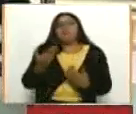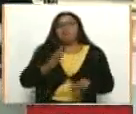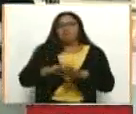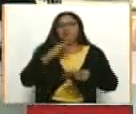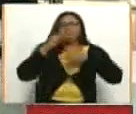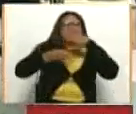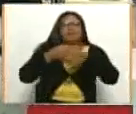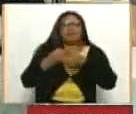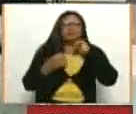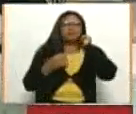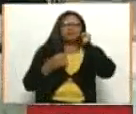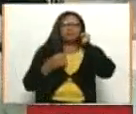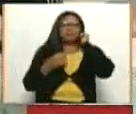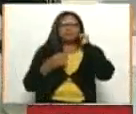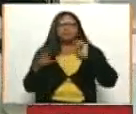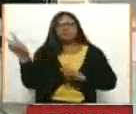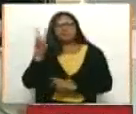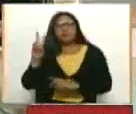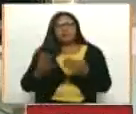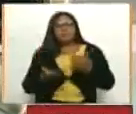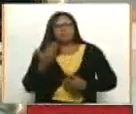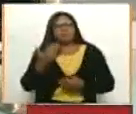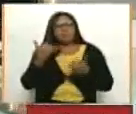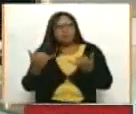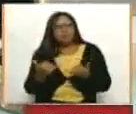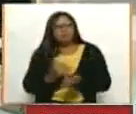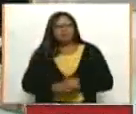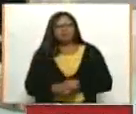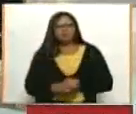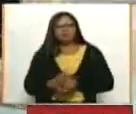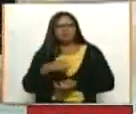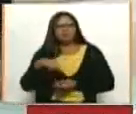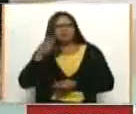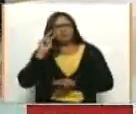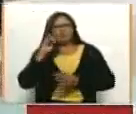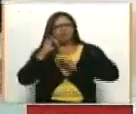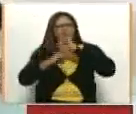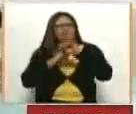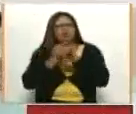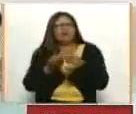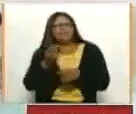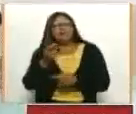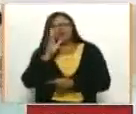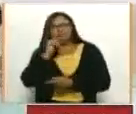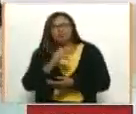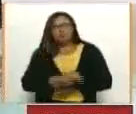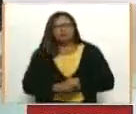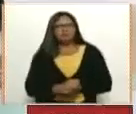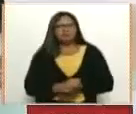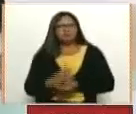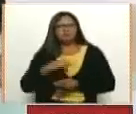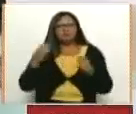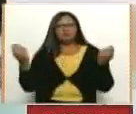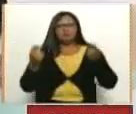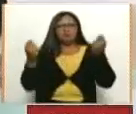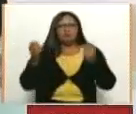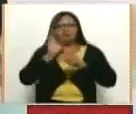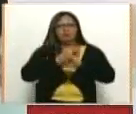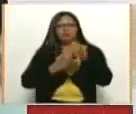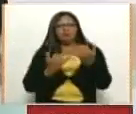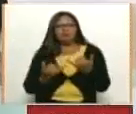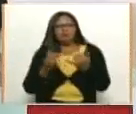antes. O sea, Venezuela es un país que su importancia en el escenario internacional no es poca. Nosotros somos un proveedor energético, nosotros